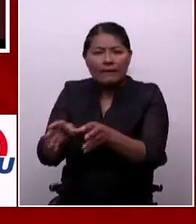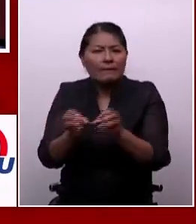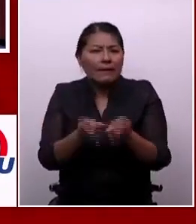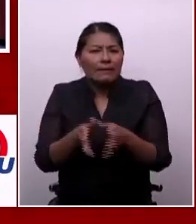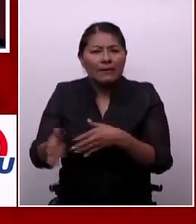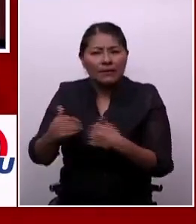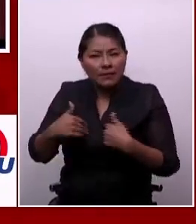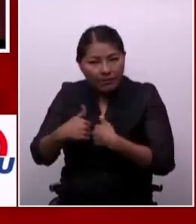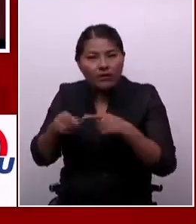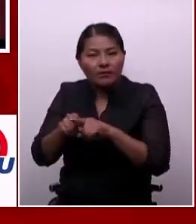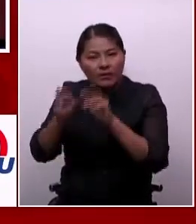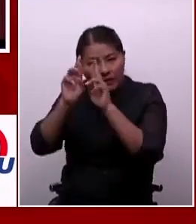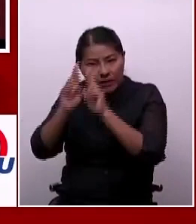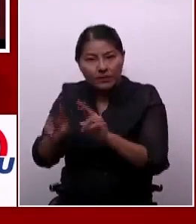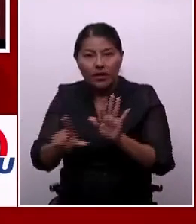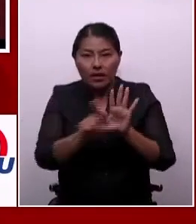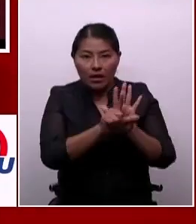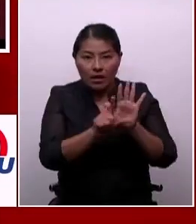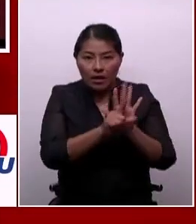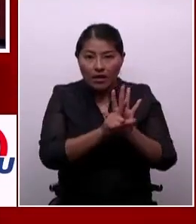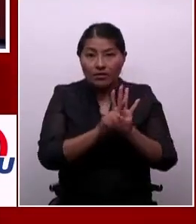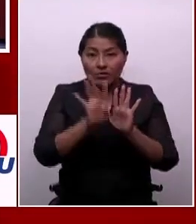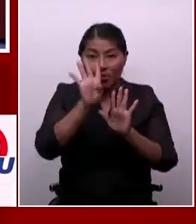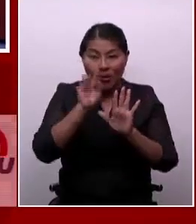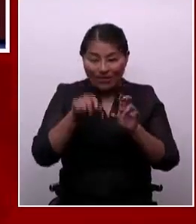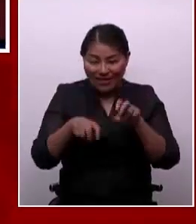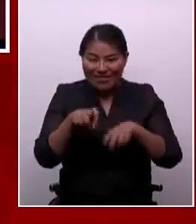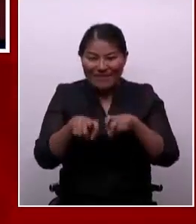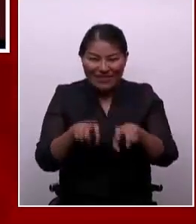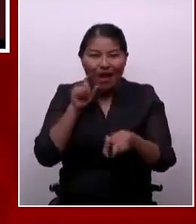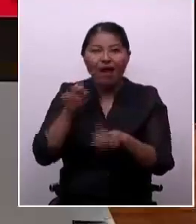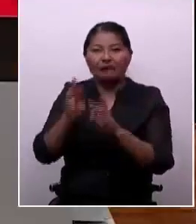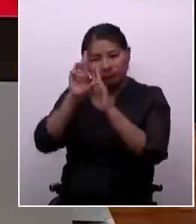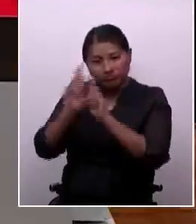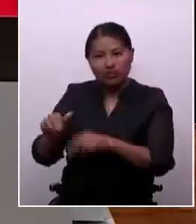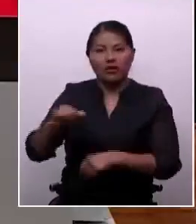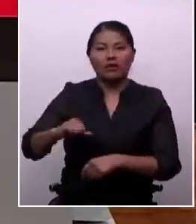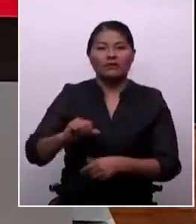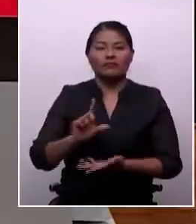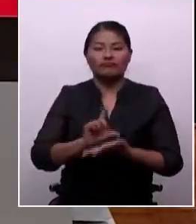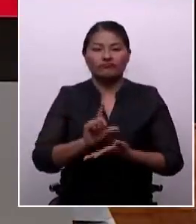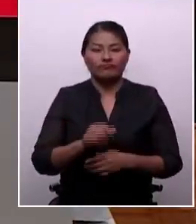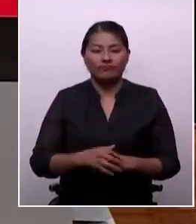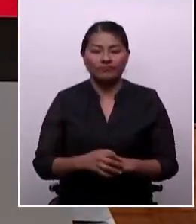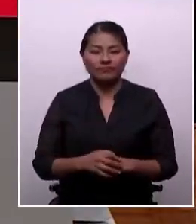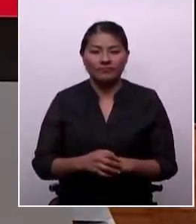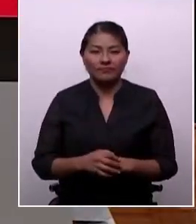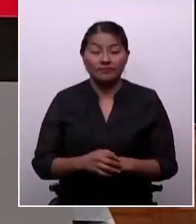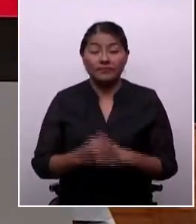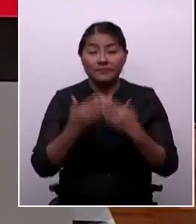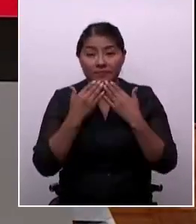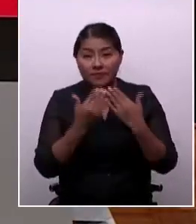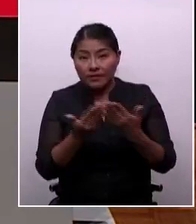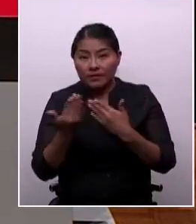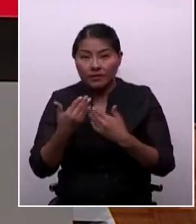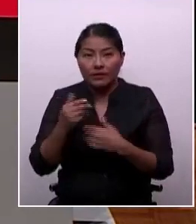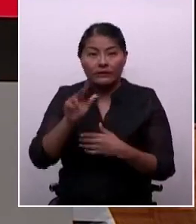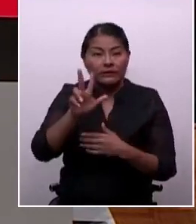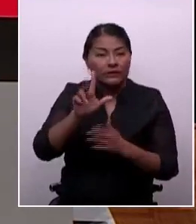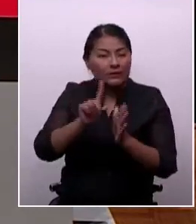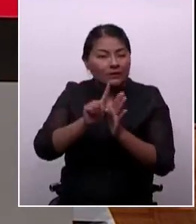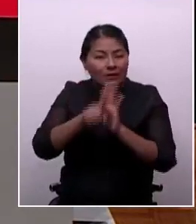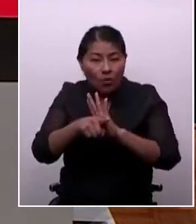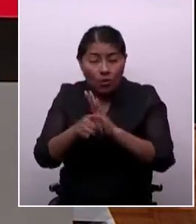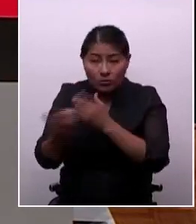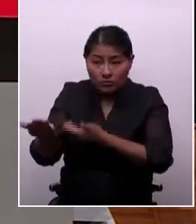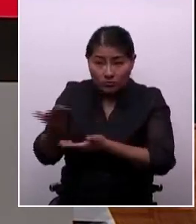ser respetar la ley cuatro patas desde la municipalidad de Lima Muchas gracias candidato candidata le quedan 13 segundos Qué experiencia